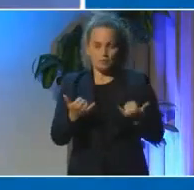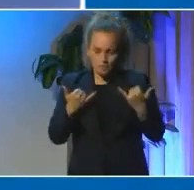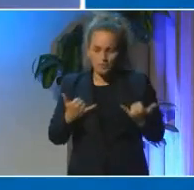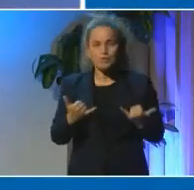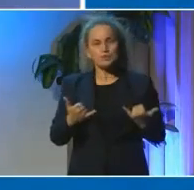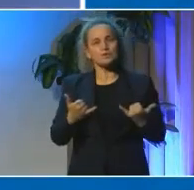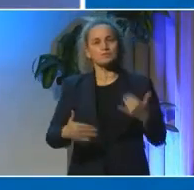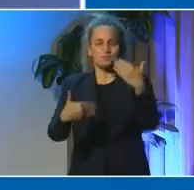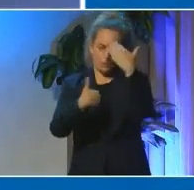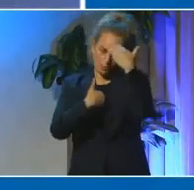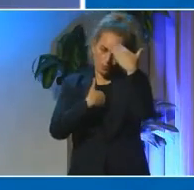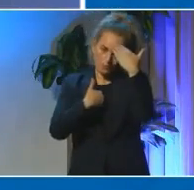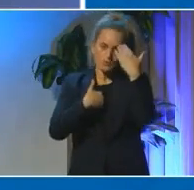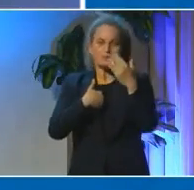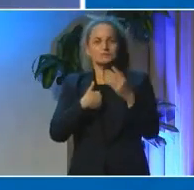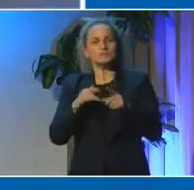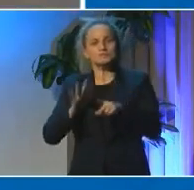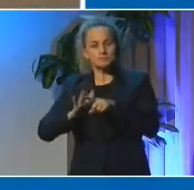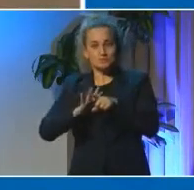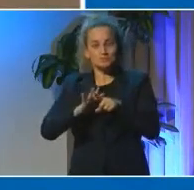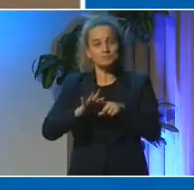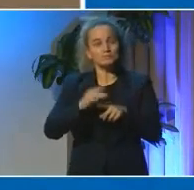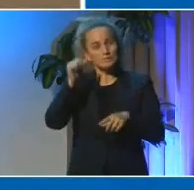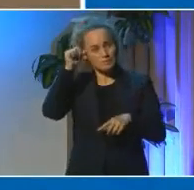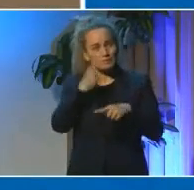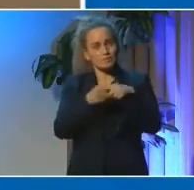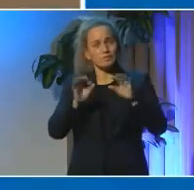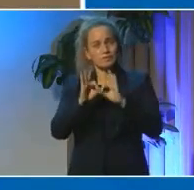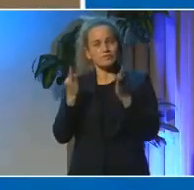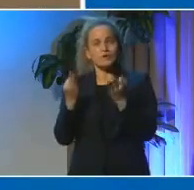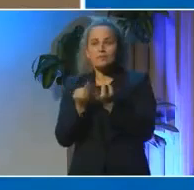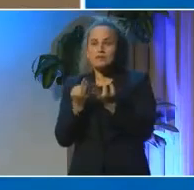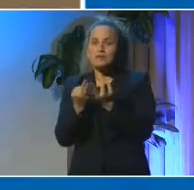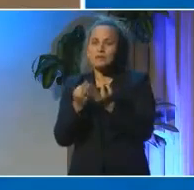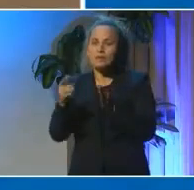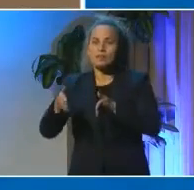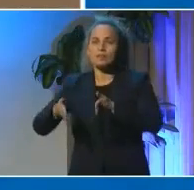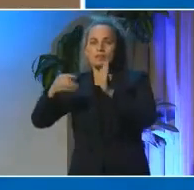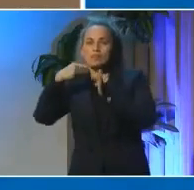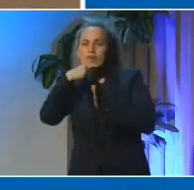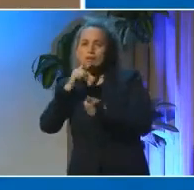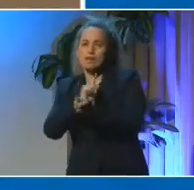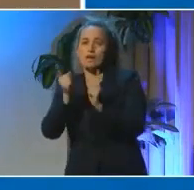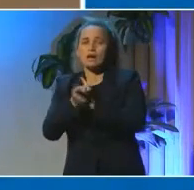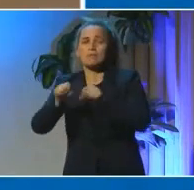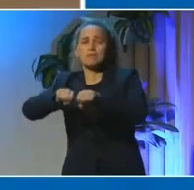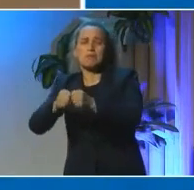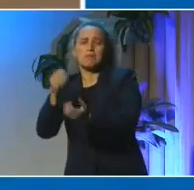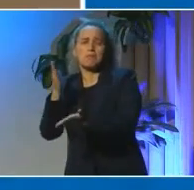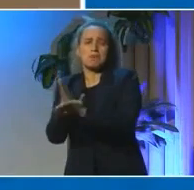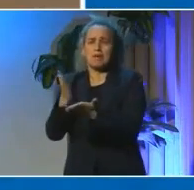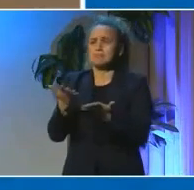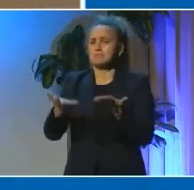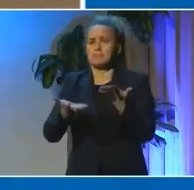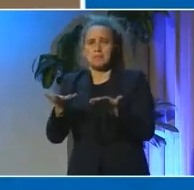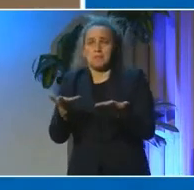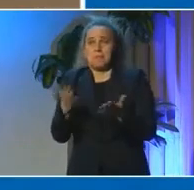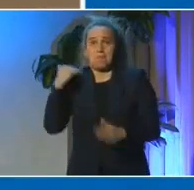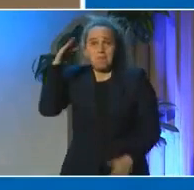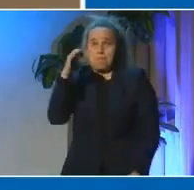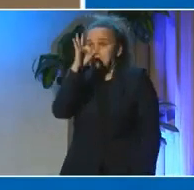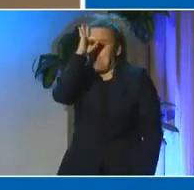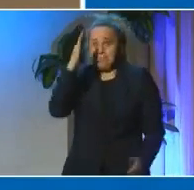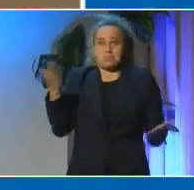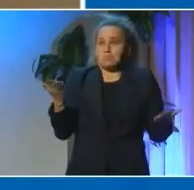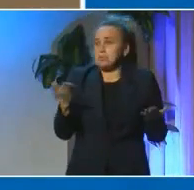generando esa conciencia recuerdo hace unas semanas un familiar iba a cambiar la nevera porque se dañó pero no tenía ni idea de dónde